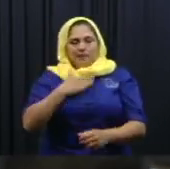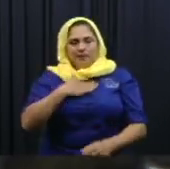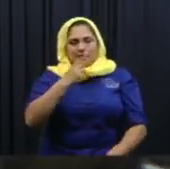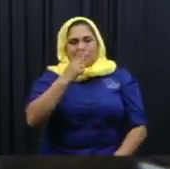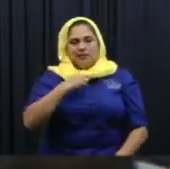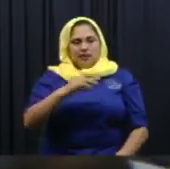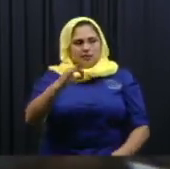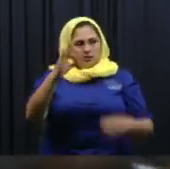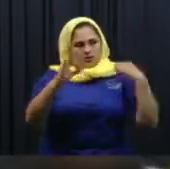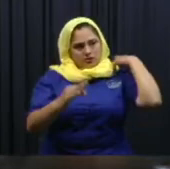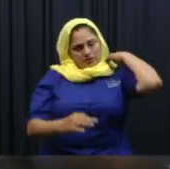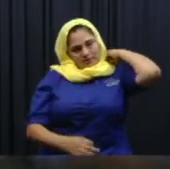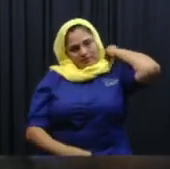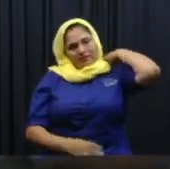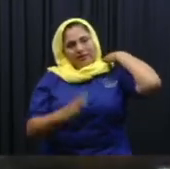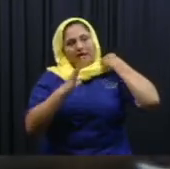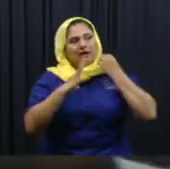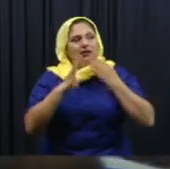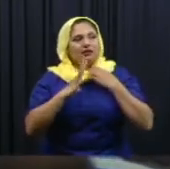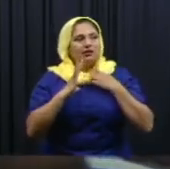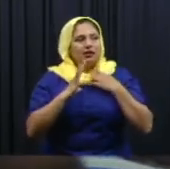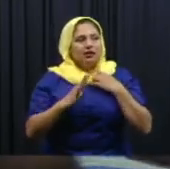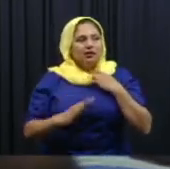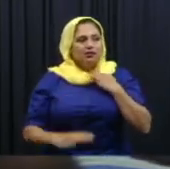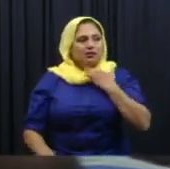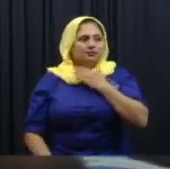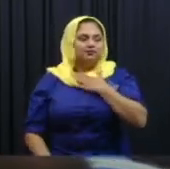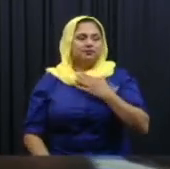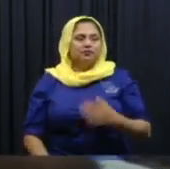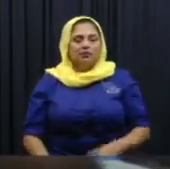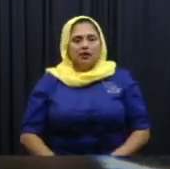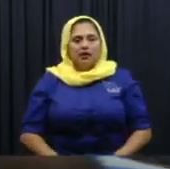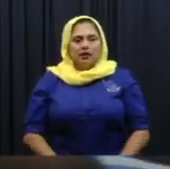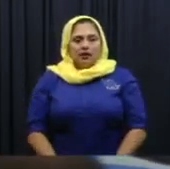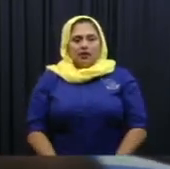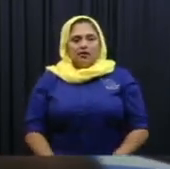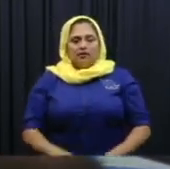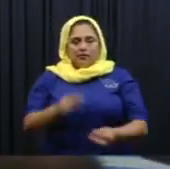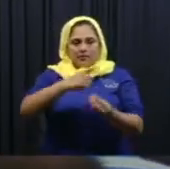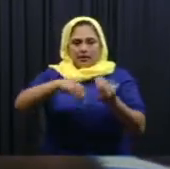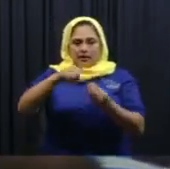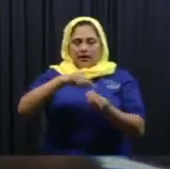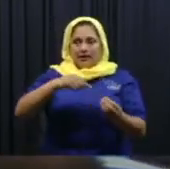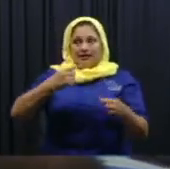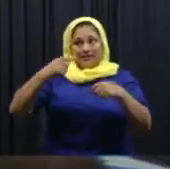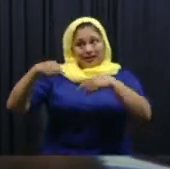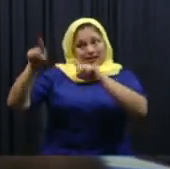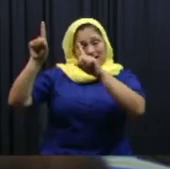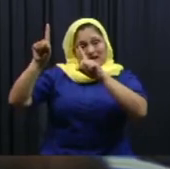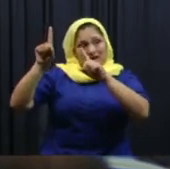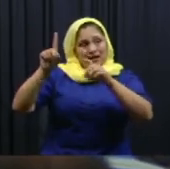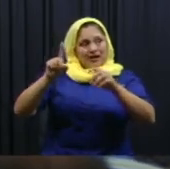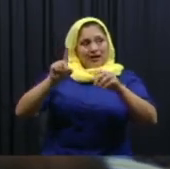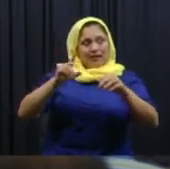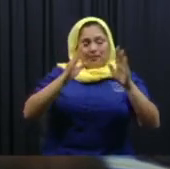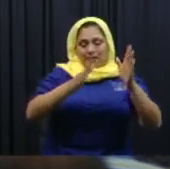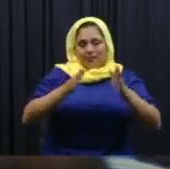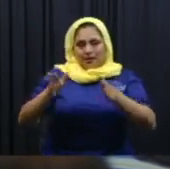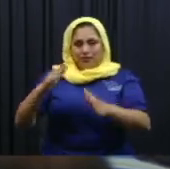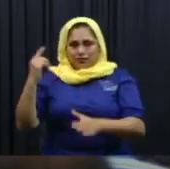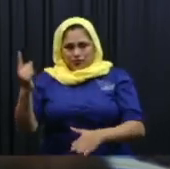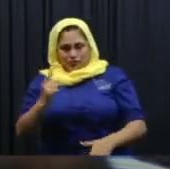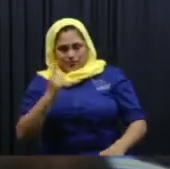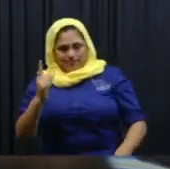allá trabajando ya tienen dos tres días de estar organizando ordenando cosas allá y otros que están acá